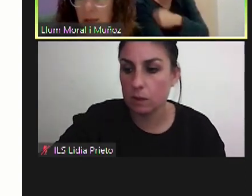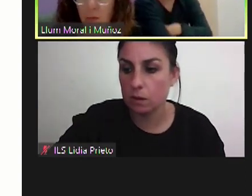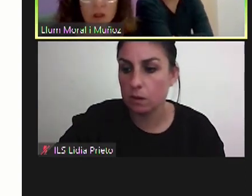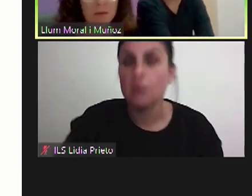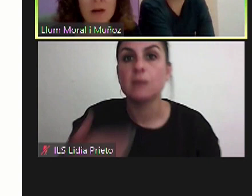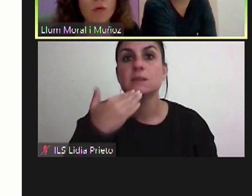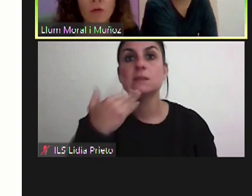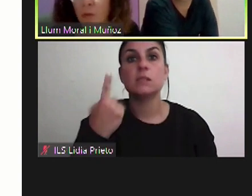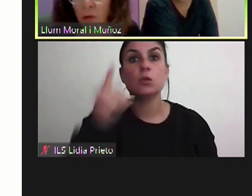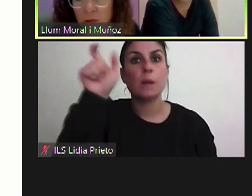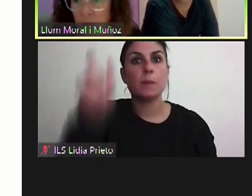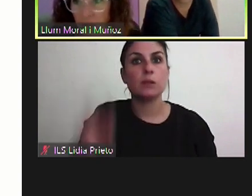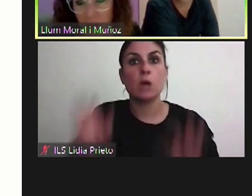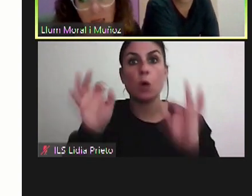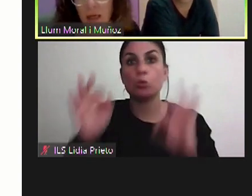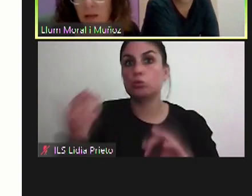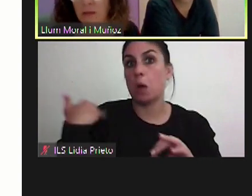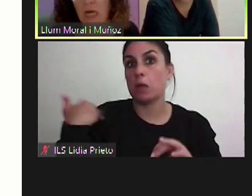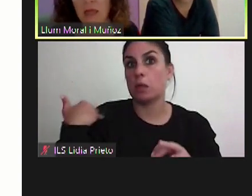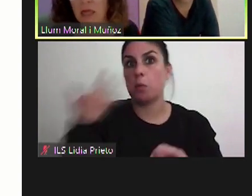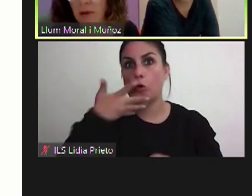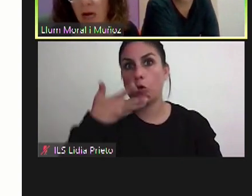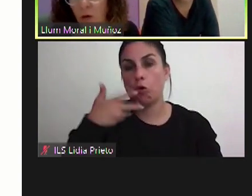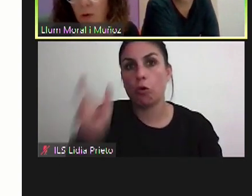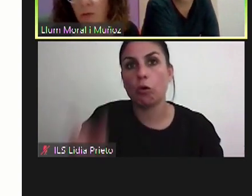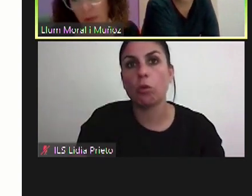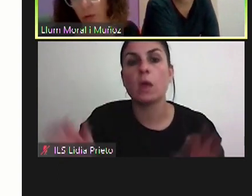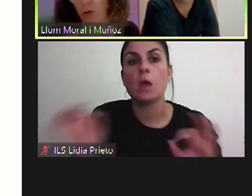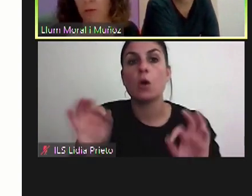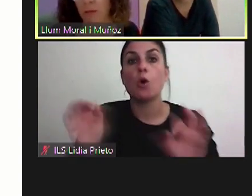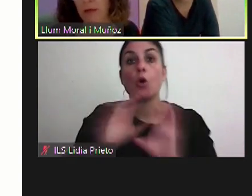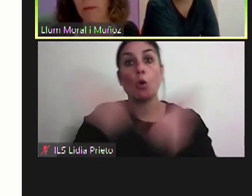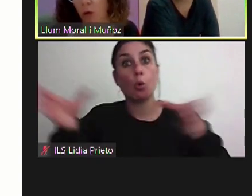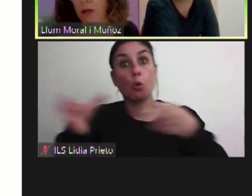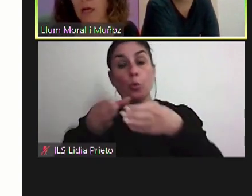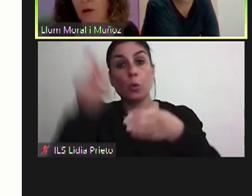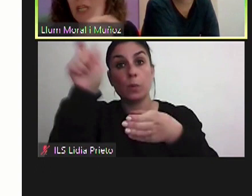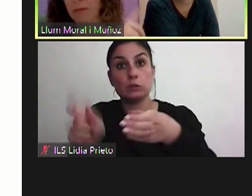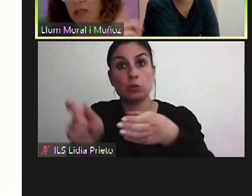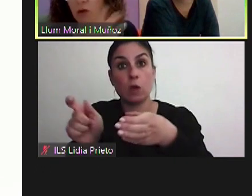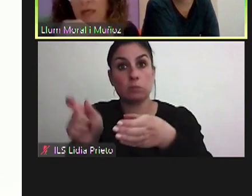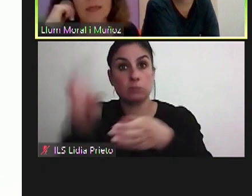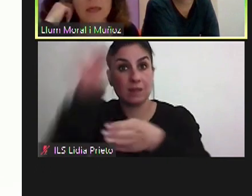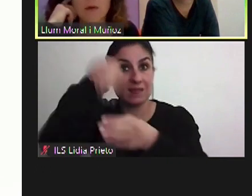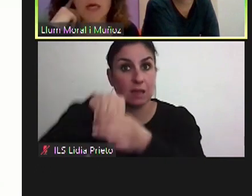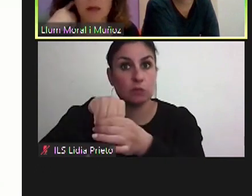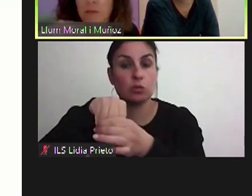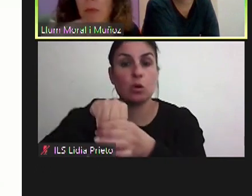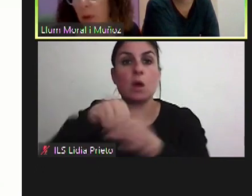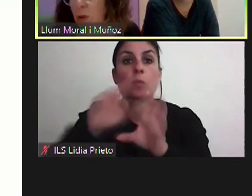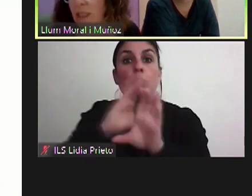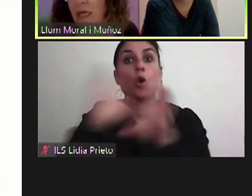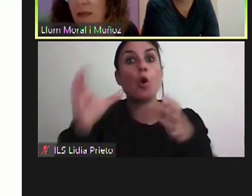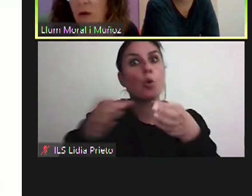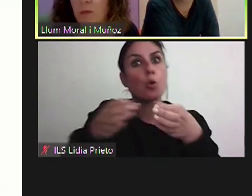conocer, pues si viene con un grupo, hacerle ver al grupo, no ir de correr y dile, oye, es que me ha dicho que